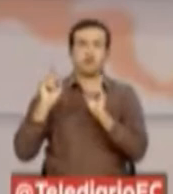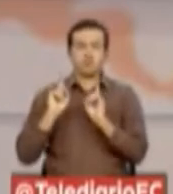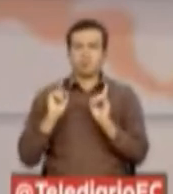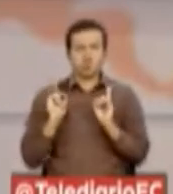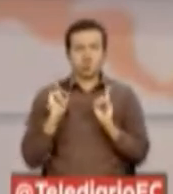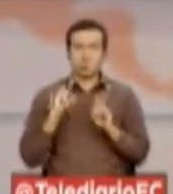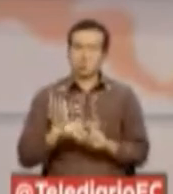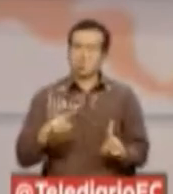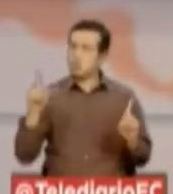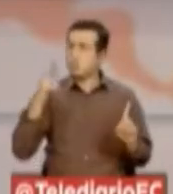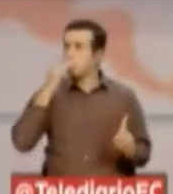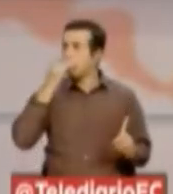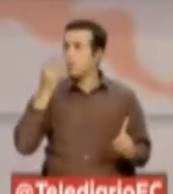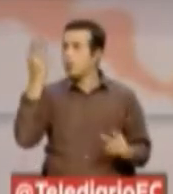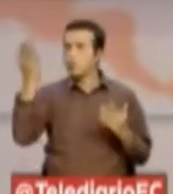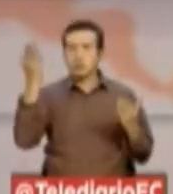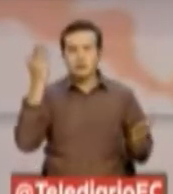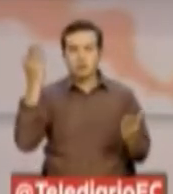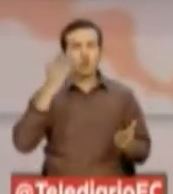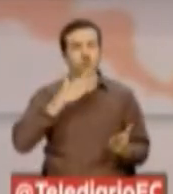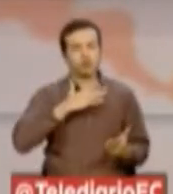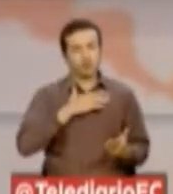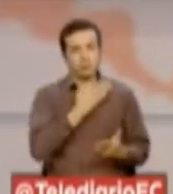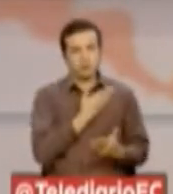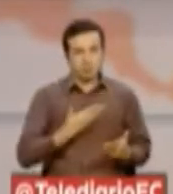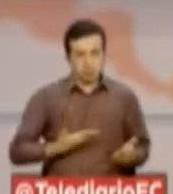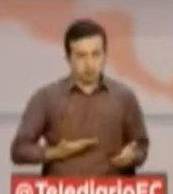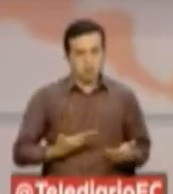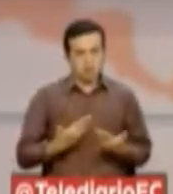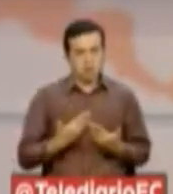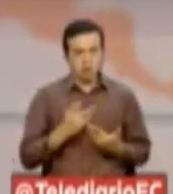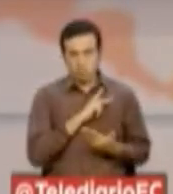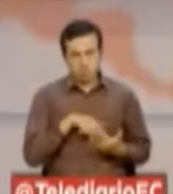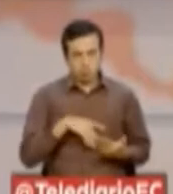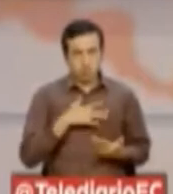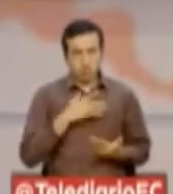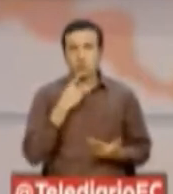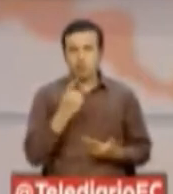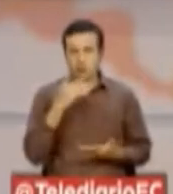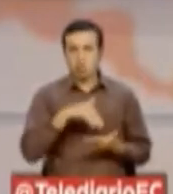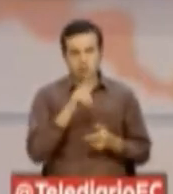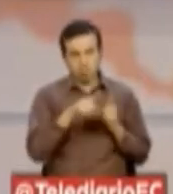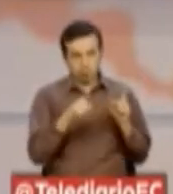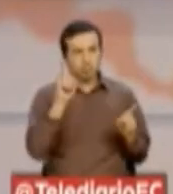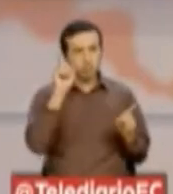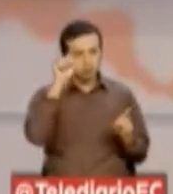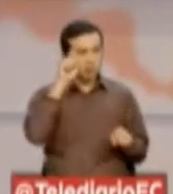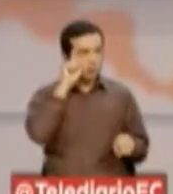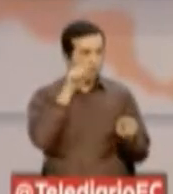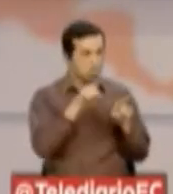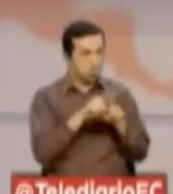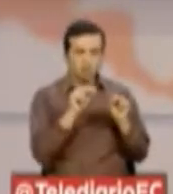la realidad de las reelecciones yo personalmente soy partidario de que haya reelección en algunos casos con sin mayores